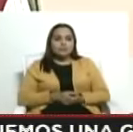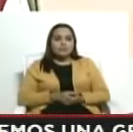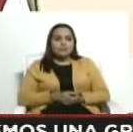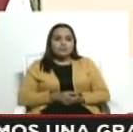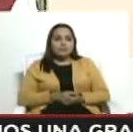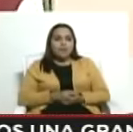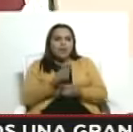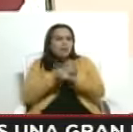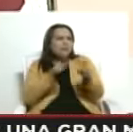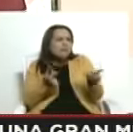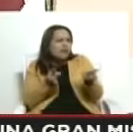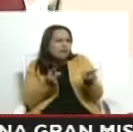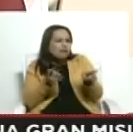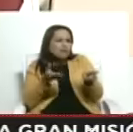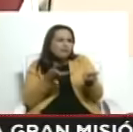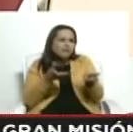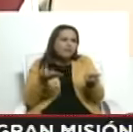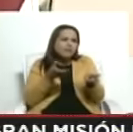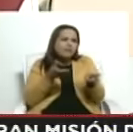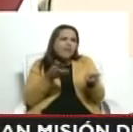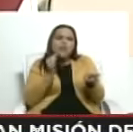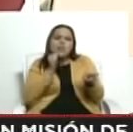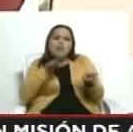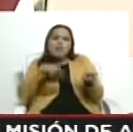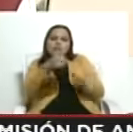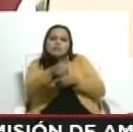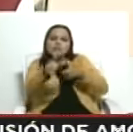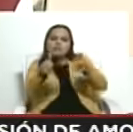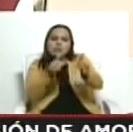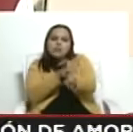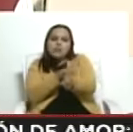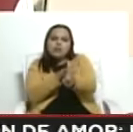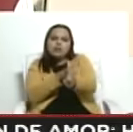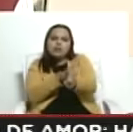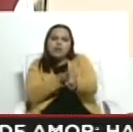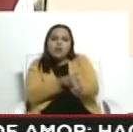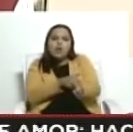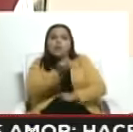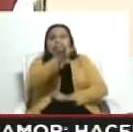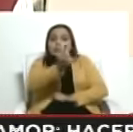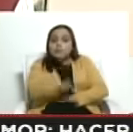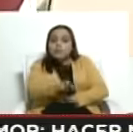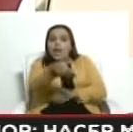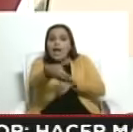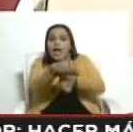Pero ¿a quién puede, por quién puede sustituirlo? Por alguien que ya esté